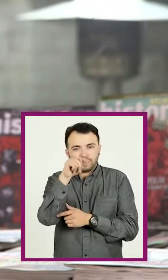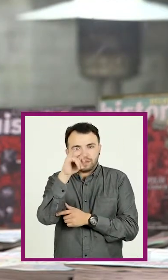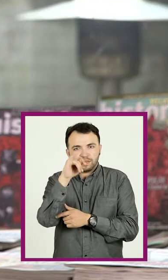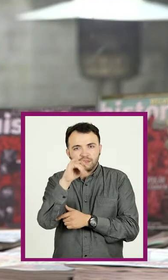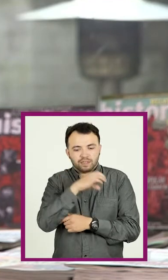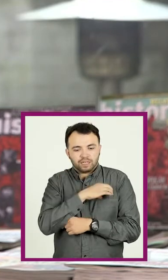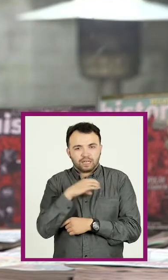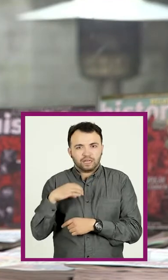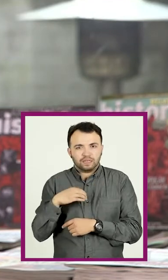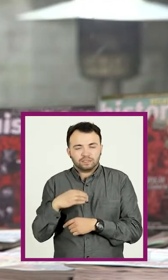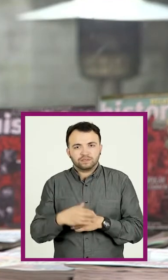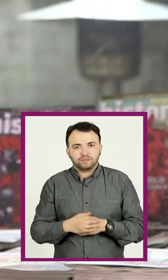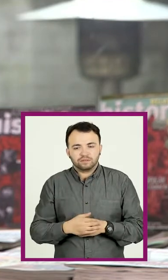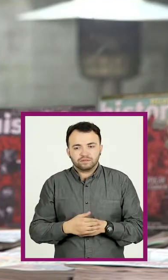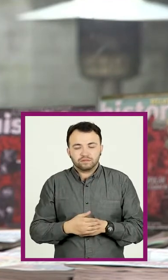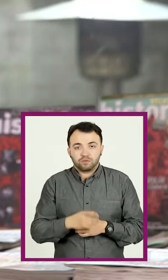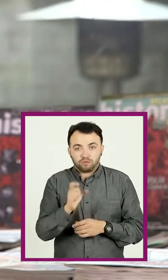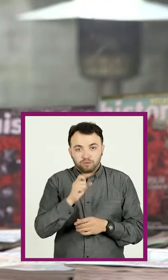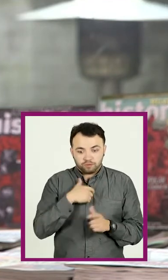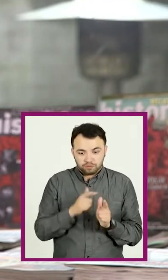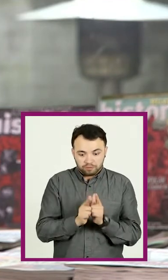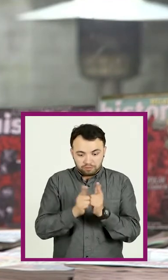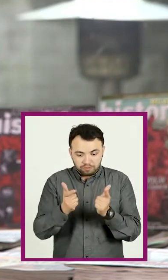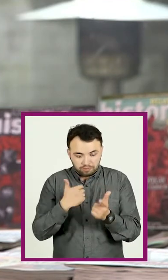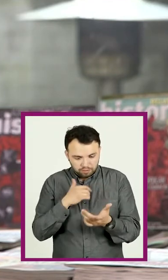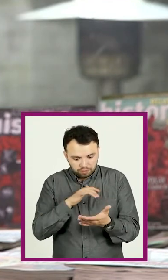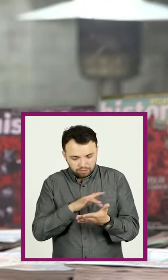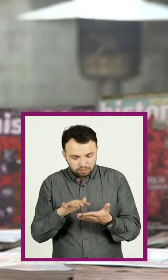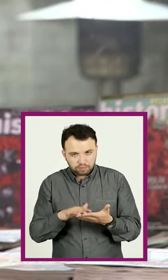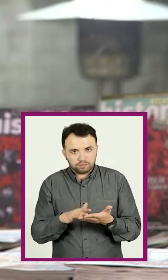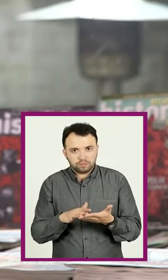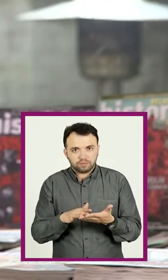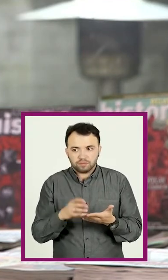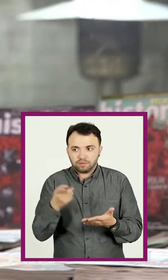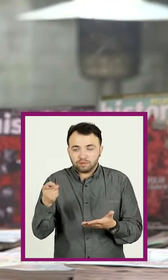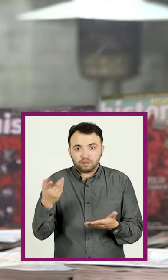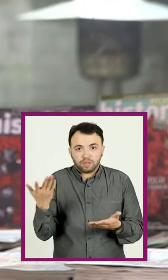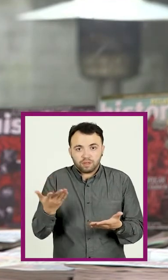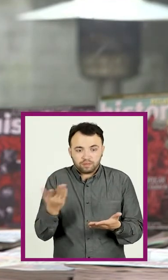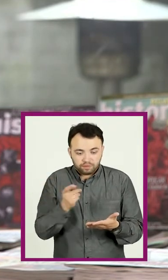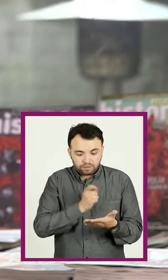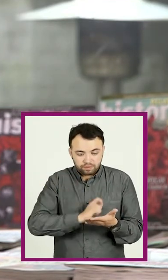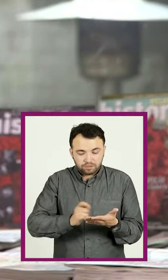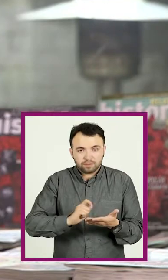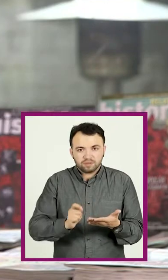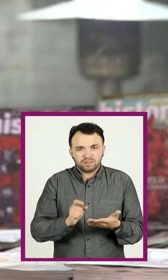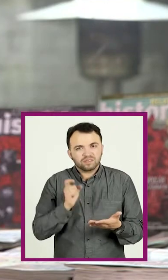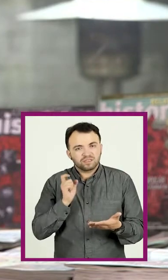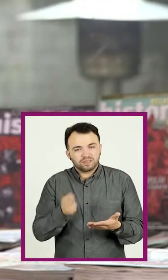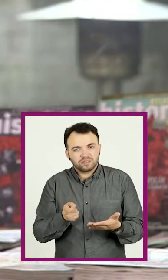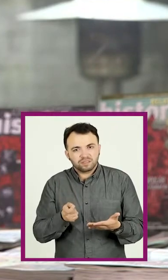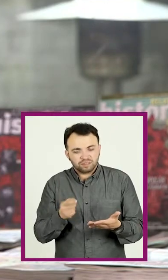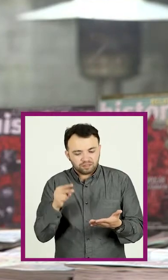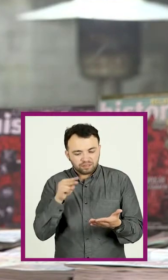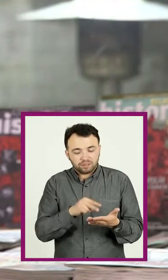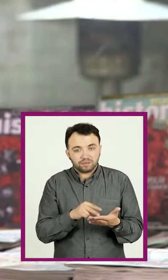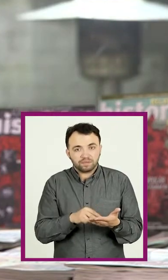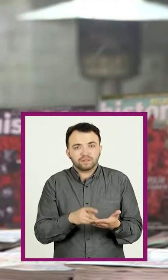Entonces, lo que uno ve en el Anticristo es justamente que Nietzsche